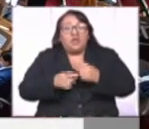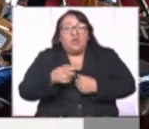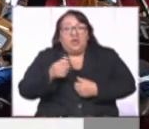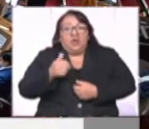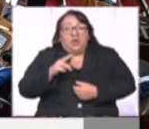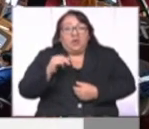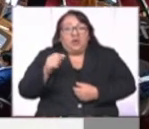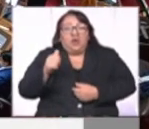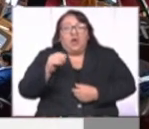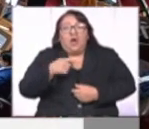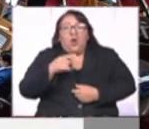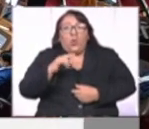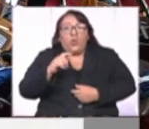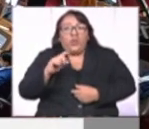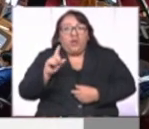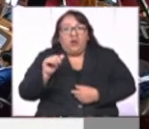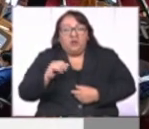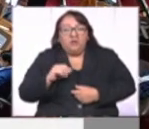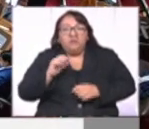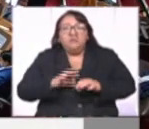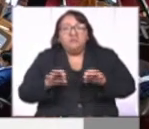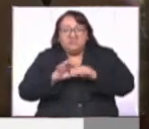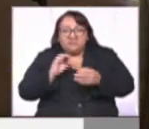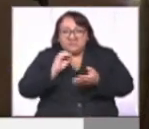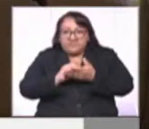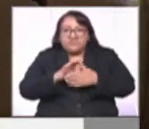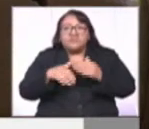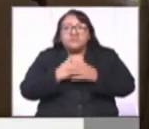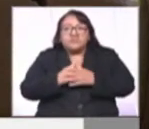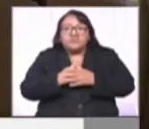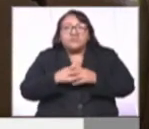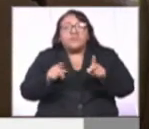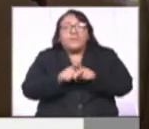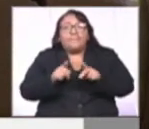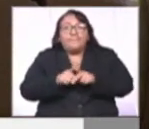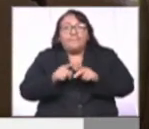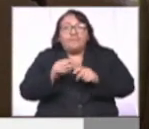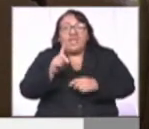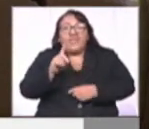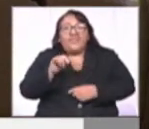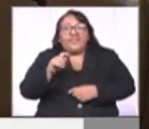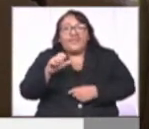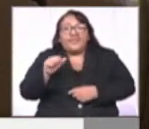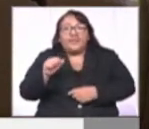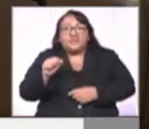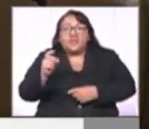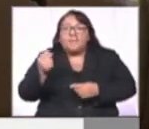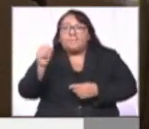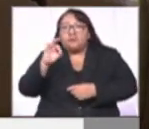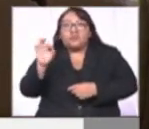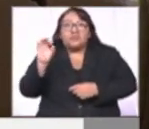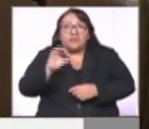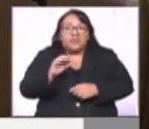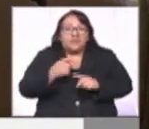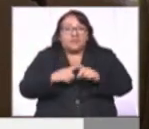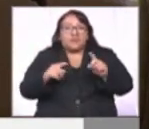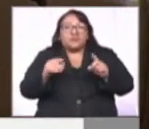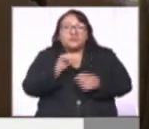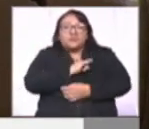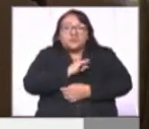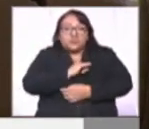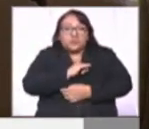Todela Gutiérrez y cuyo objeto es regular el otorgamiento de dietas y la realización de sesiones de los diferentes